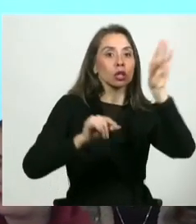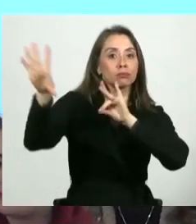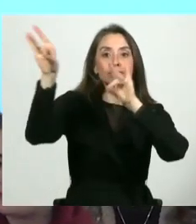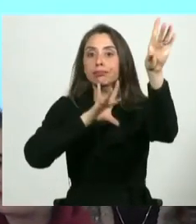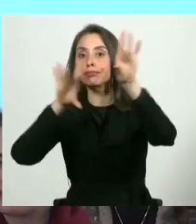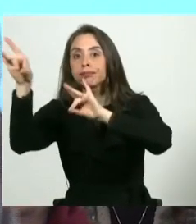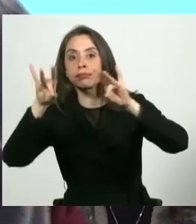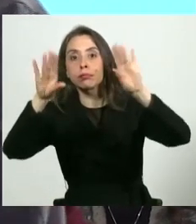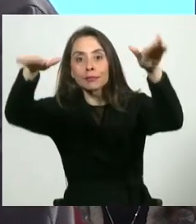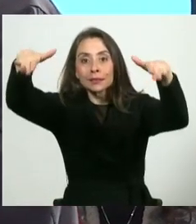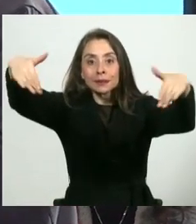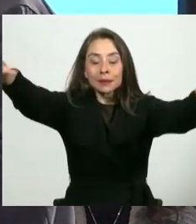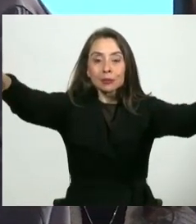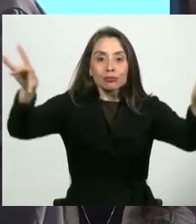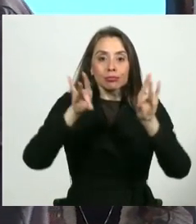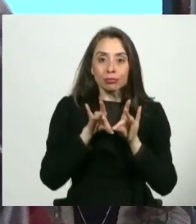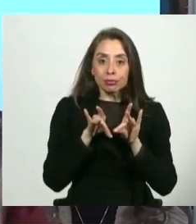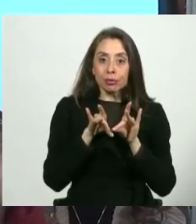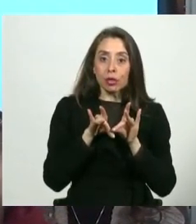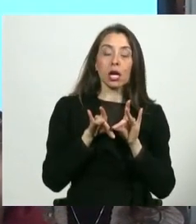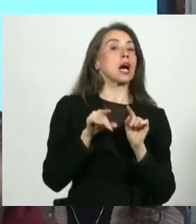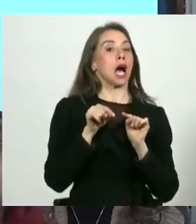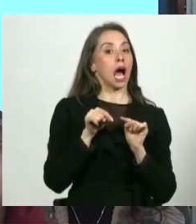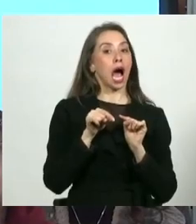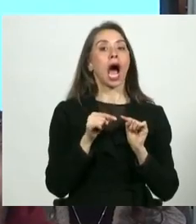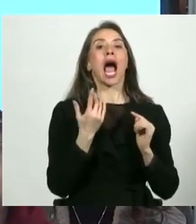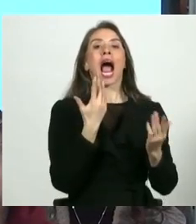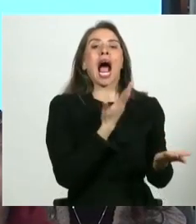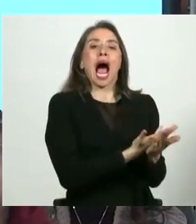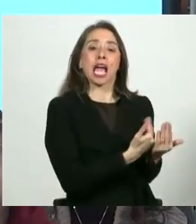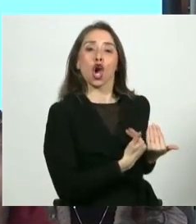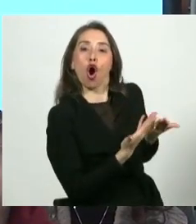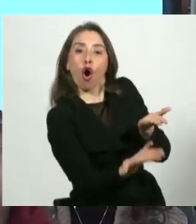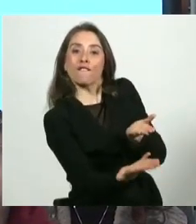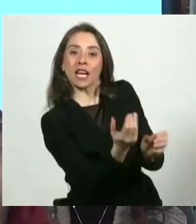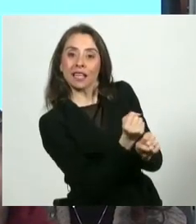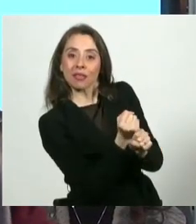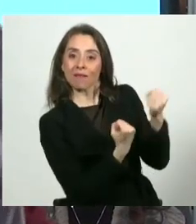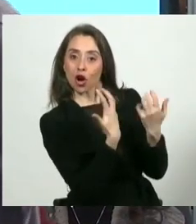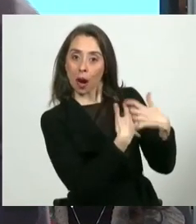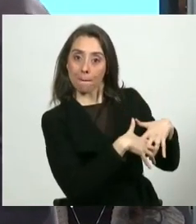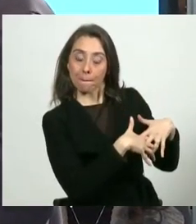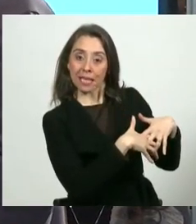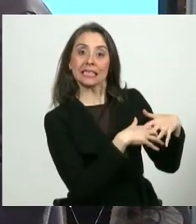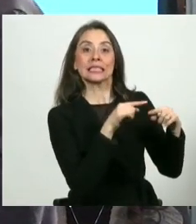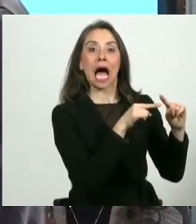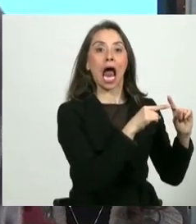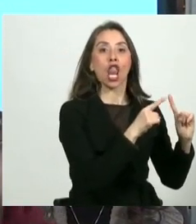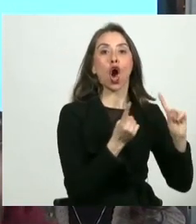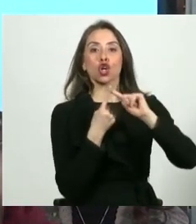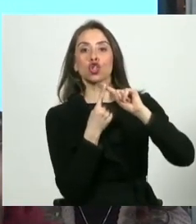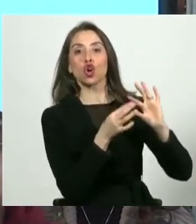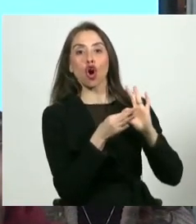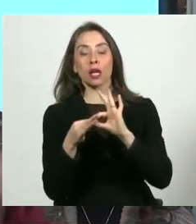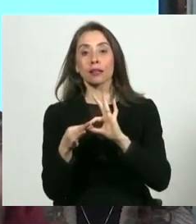que pongan en contacto la oferta laboral que producen las empresas con